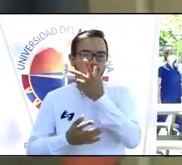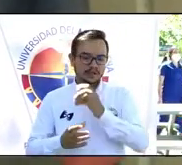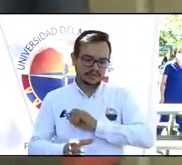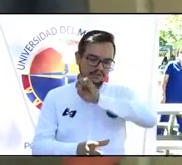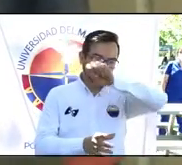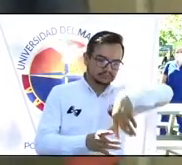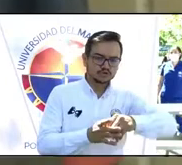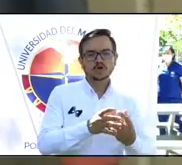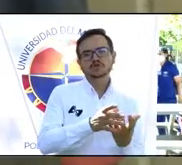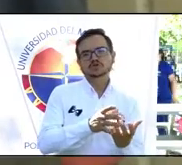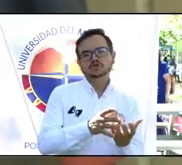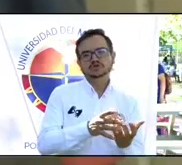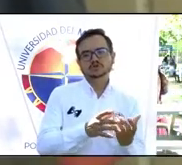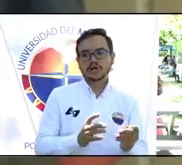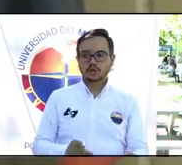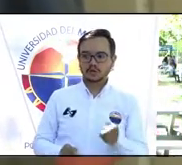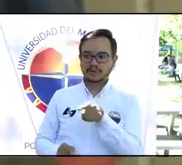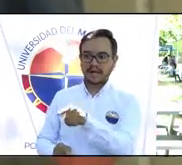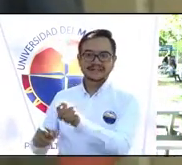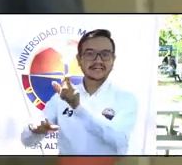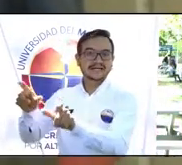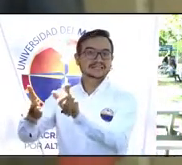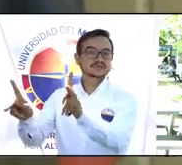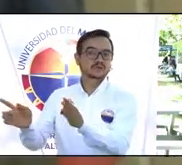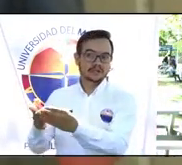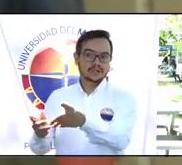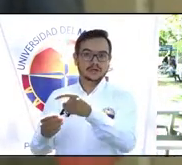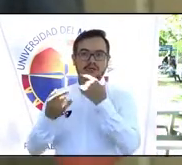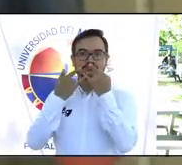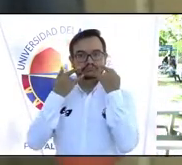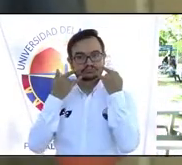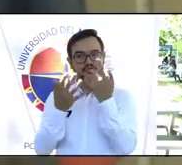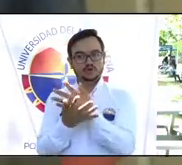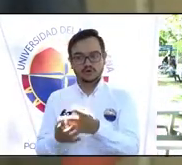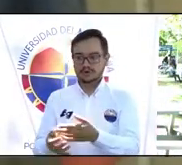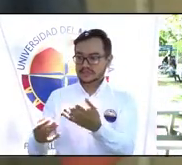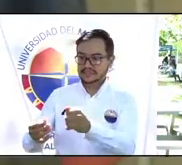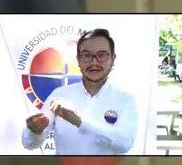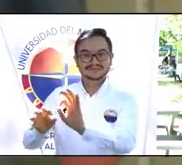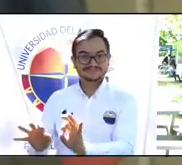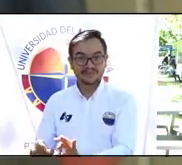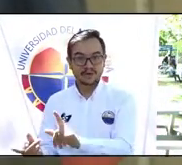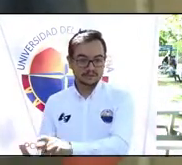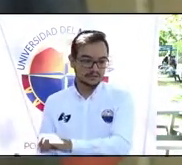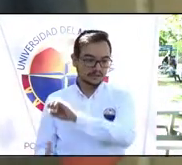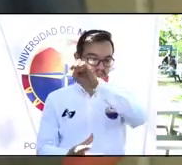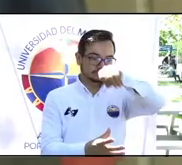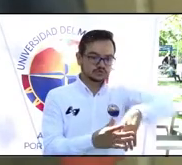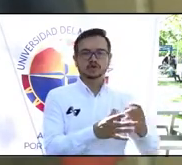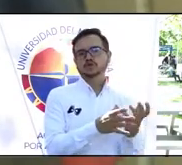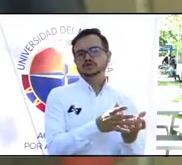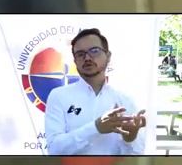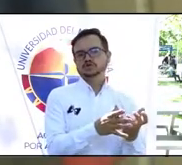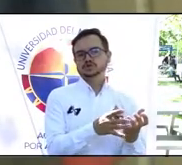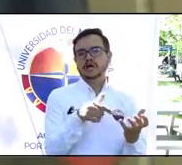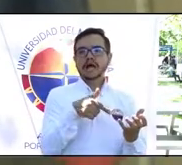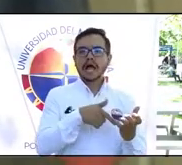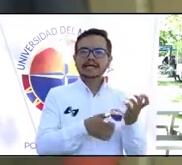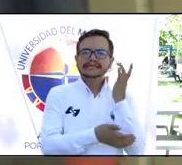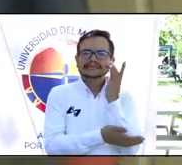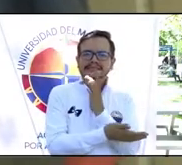utilizado por los estudiantes de manera segura y eficaz. También hemos recibido autoclaves